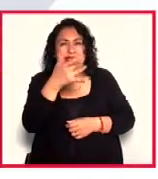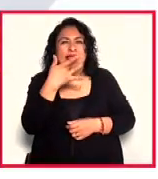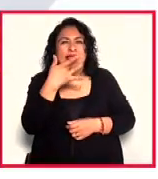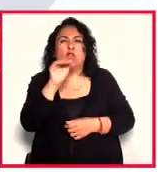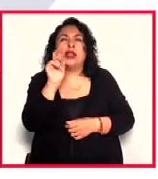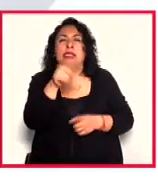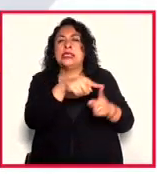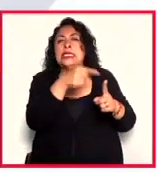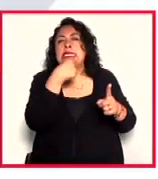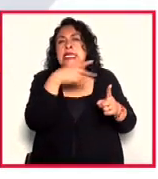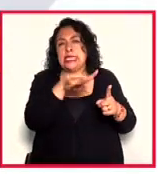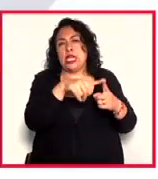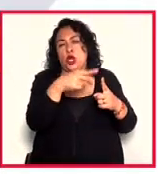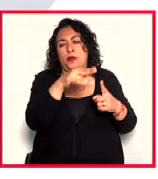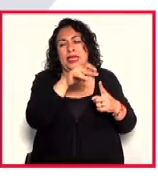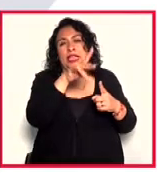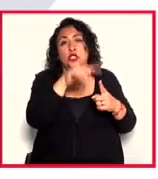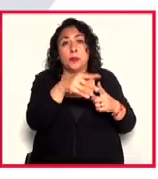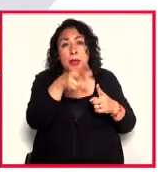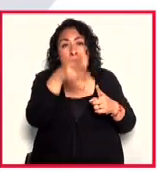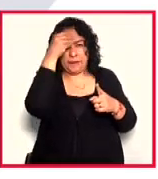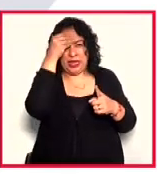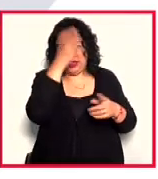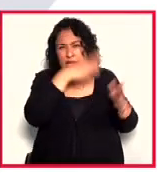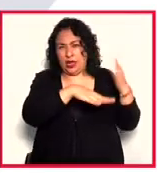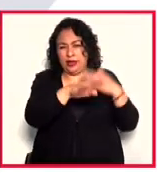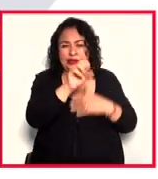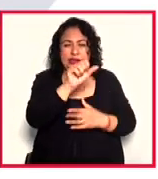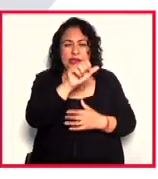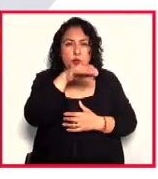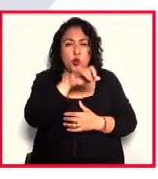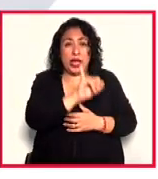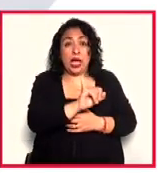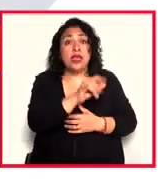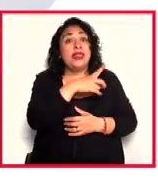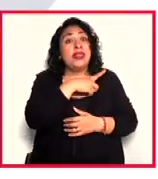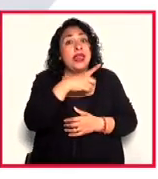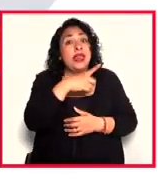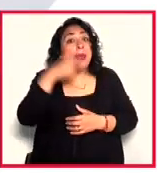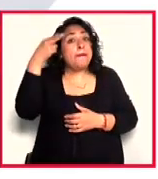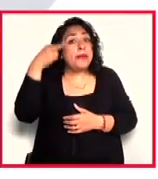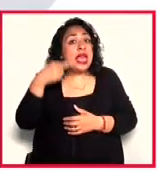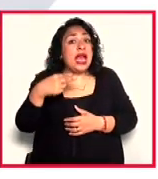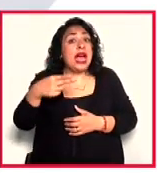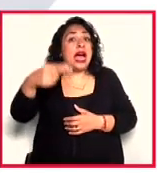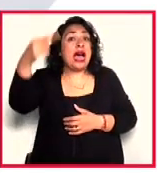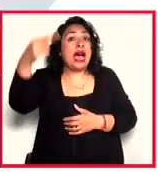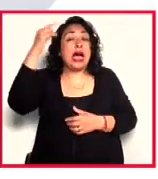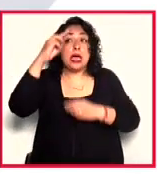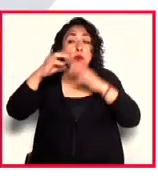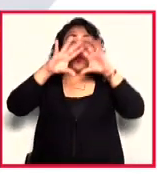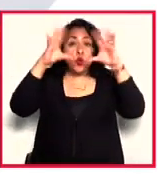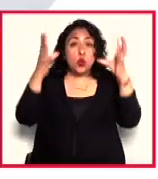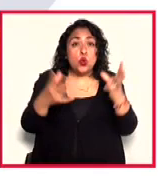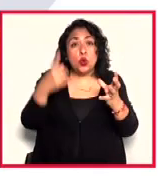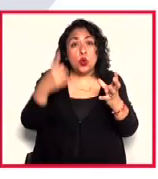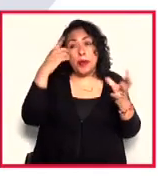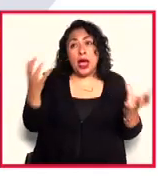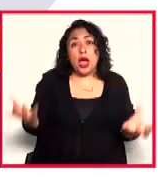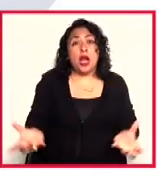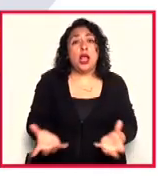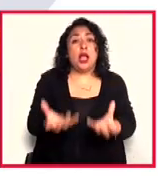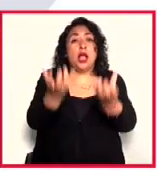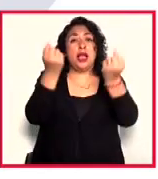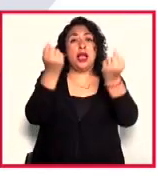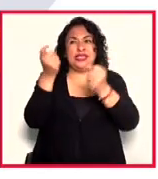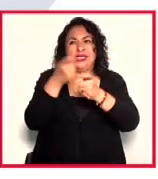una niña aprendiz de samurái, que debe de emprender un viaje a través de su mundo para recuperar el gran sable